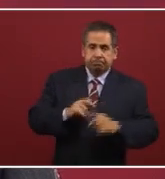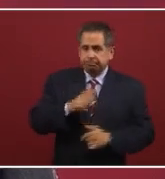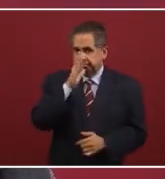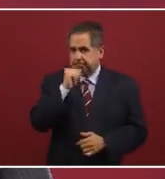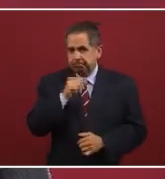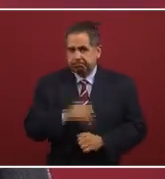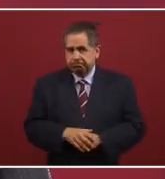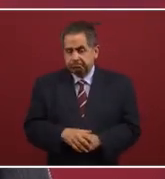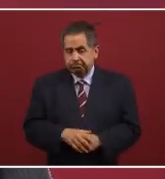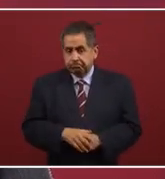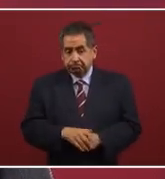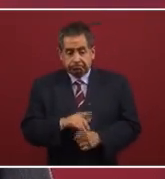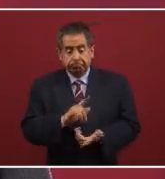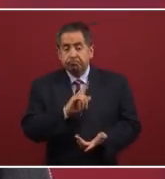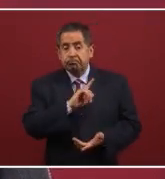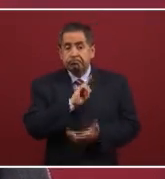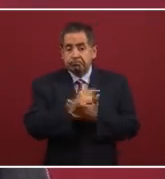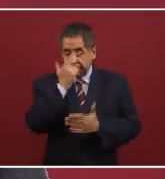delito.